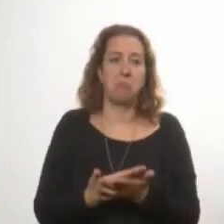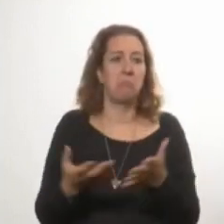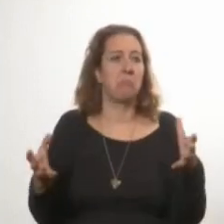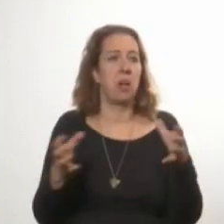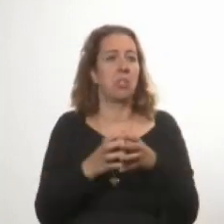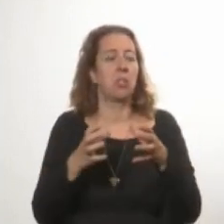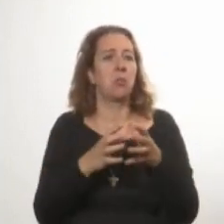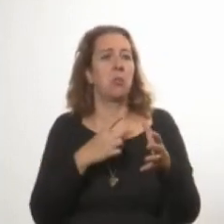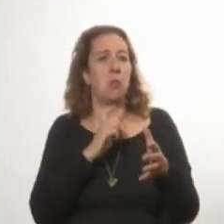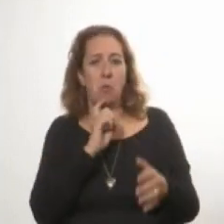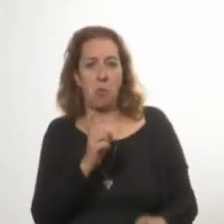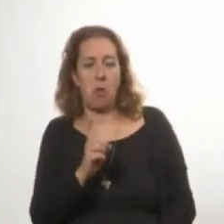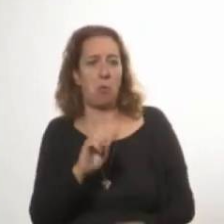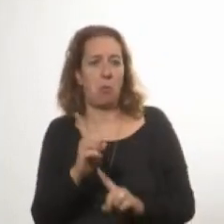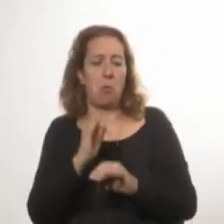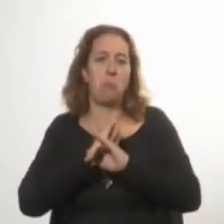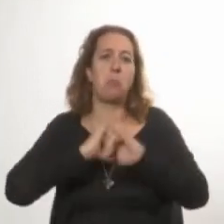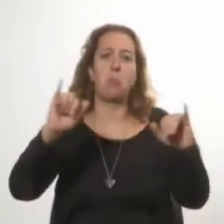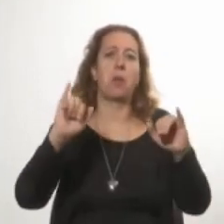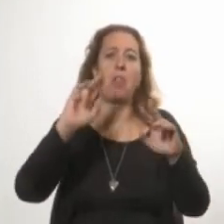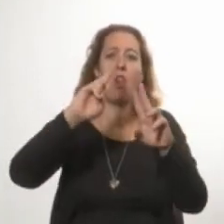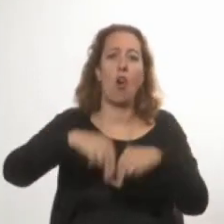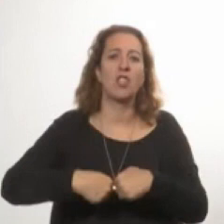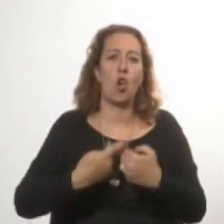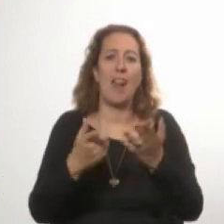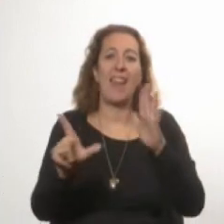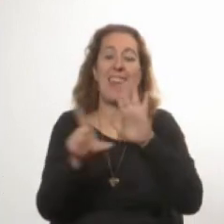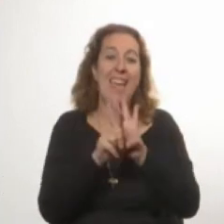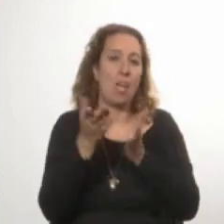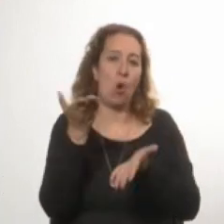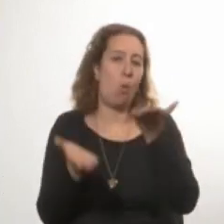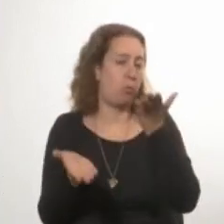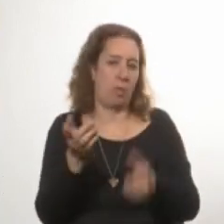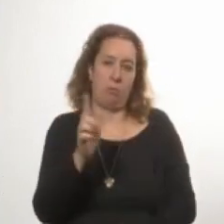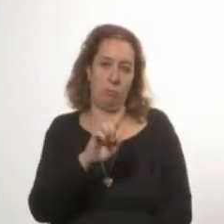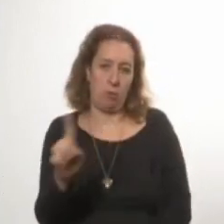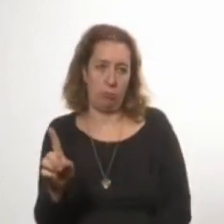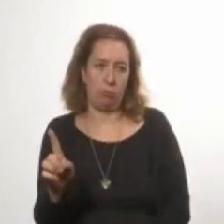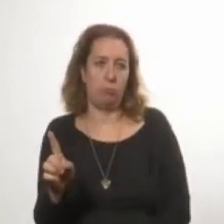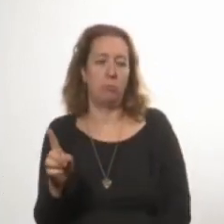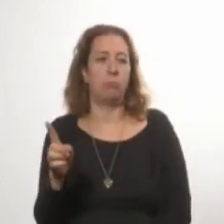no haya promovido la derogación de una ley que es injusta con esa colectividad a la que